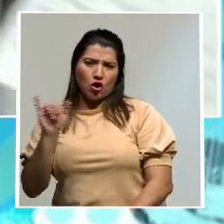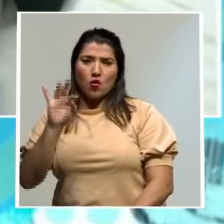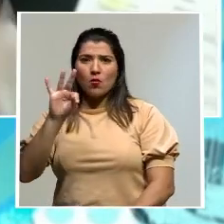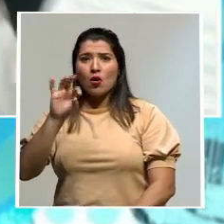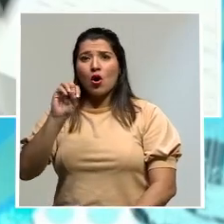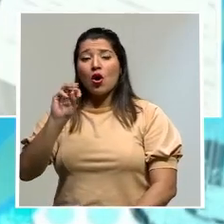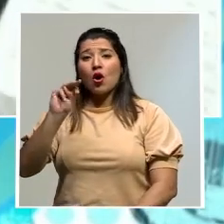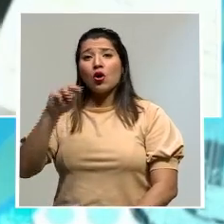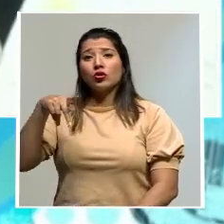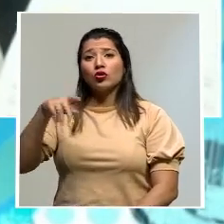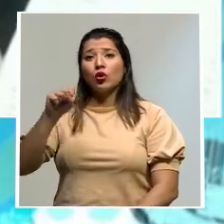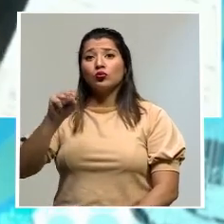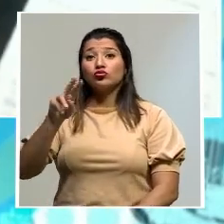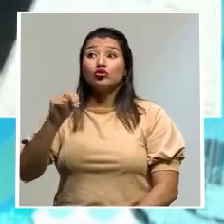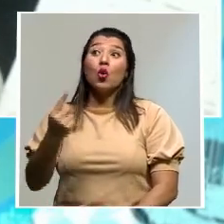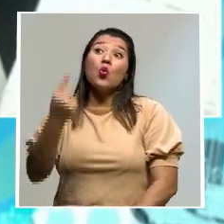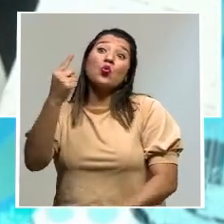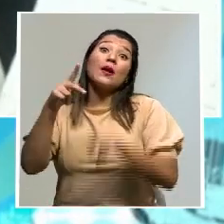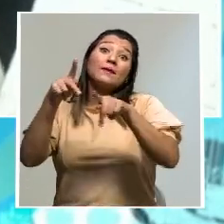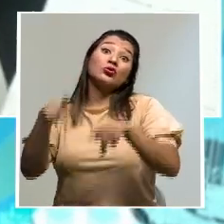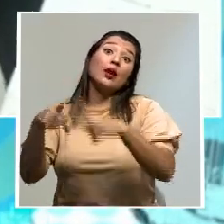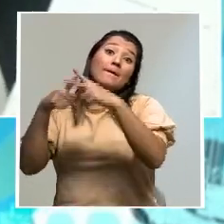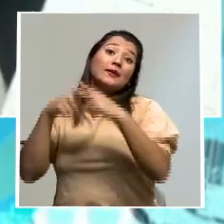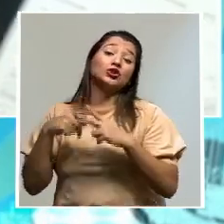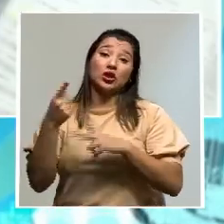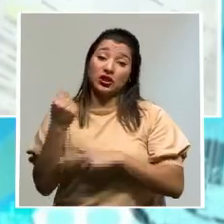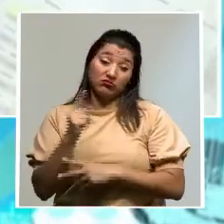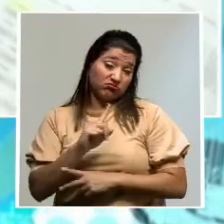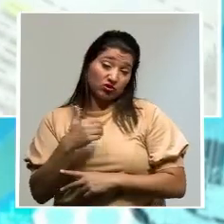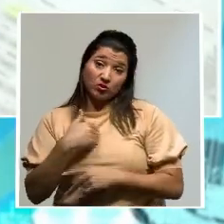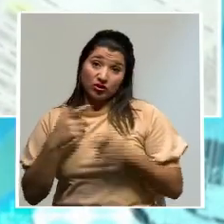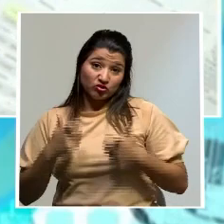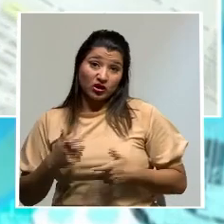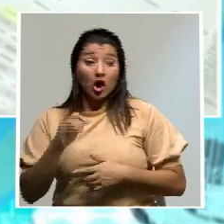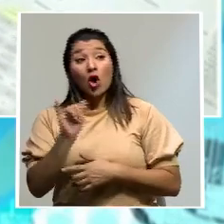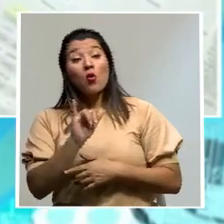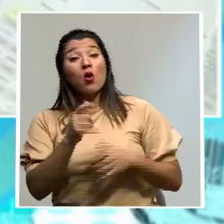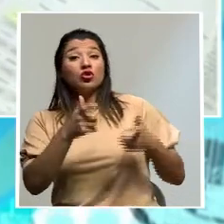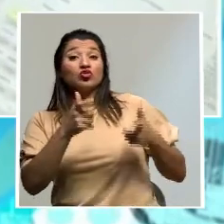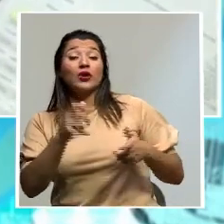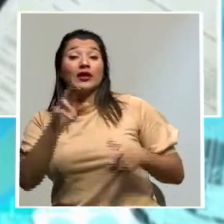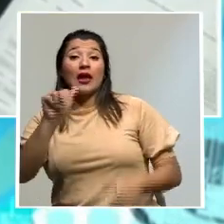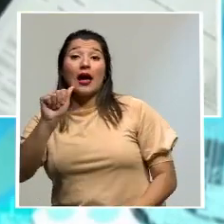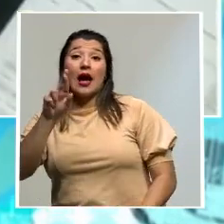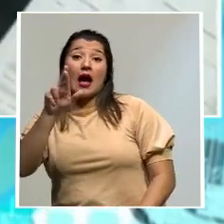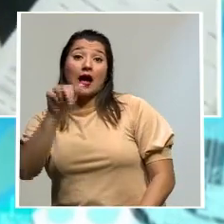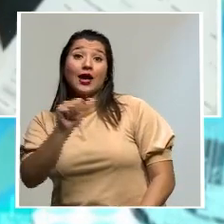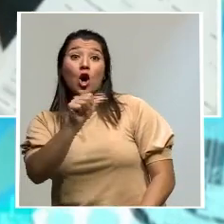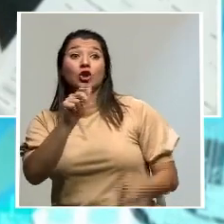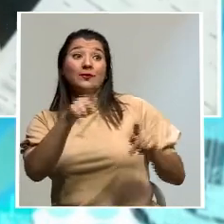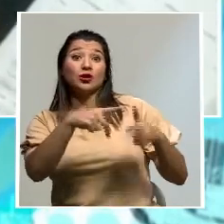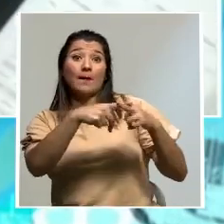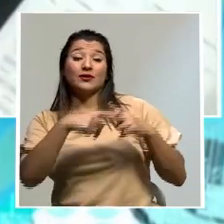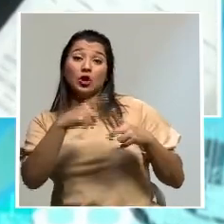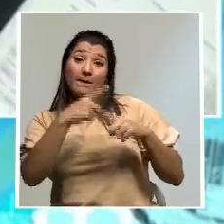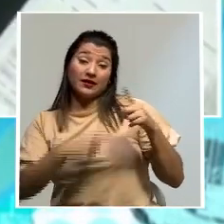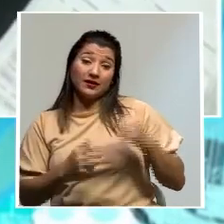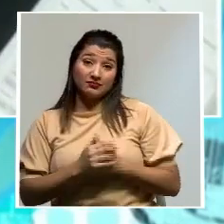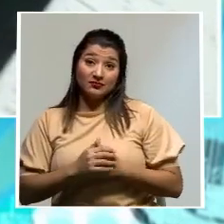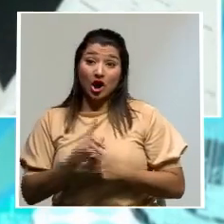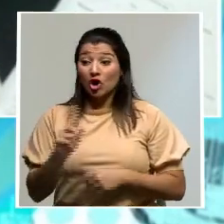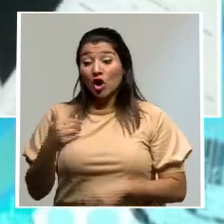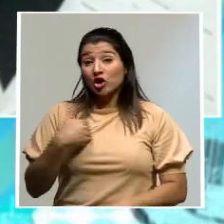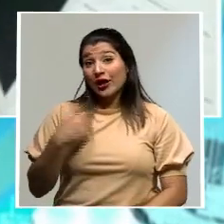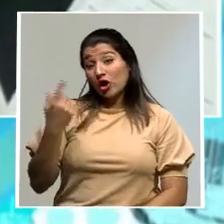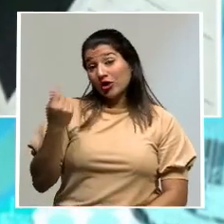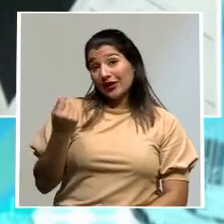una sola persona, me prestara el dinero. Tampoco tuve la suerte de Rolando Araya, que alguien le dio la mitad. Tampoco tengo los recursos,